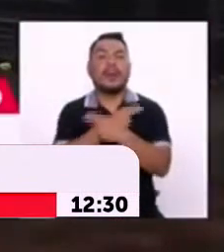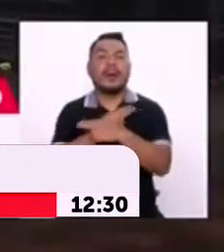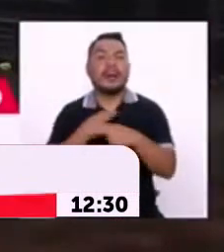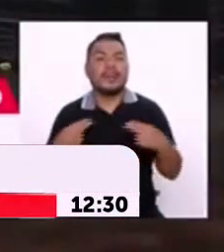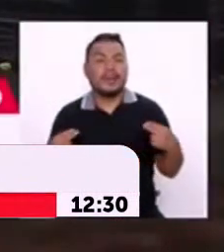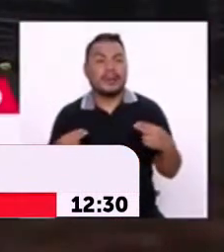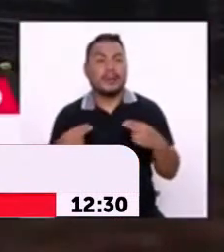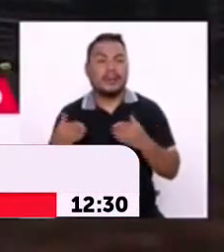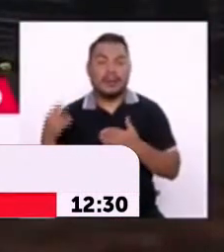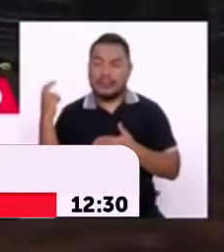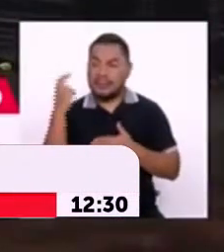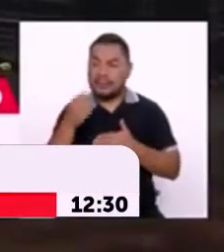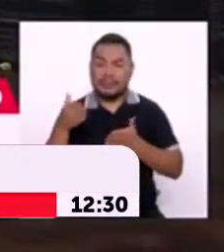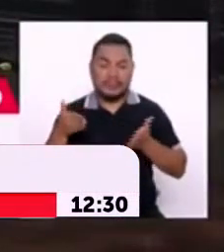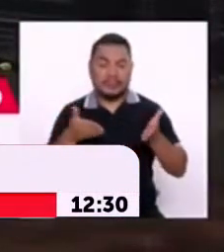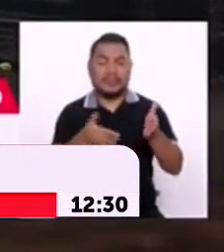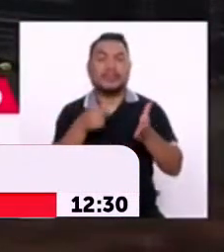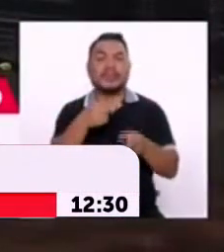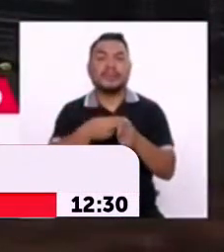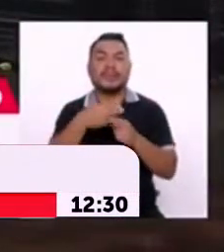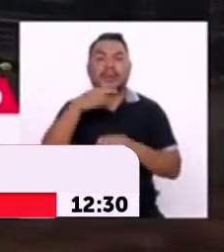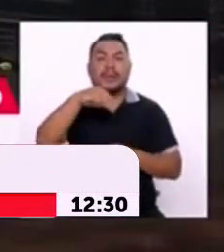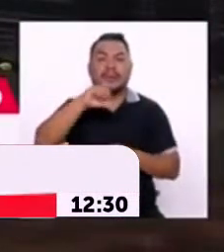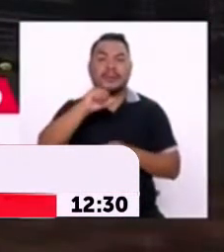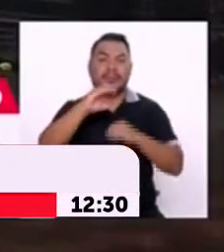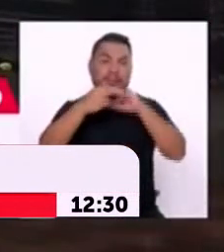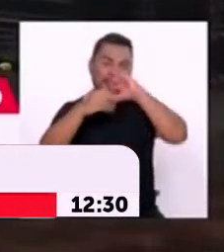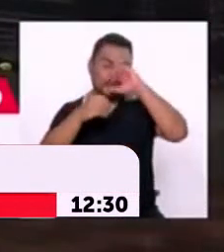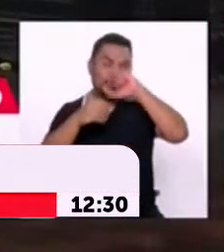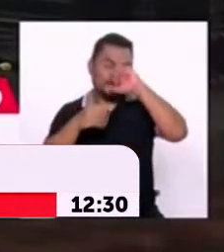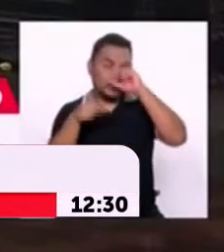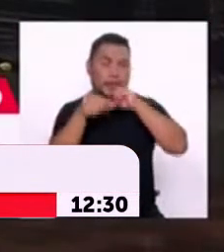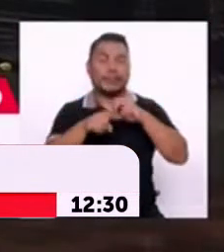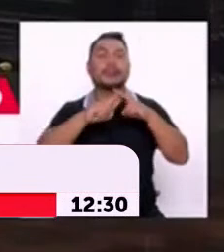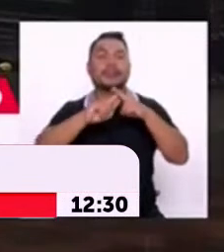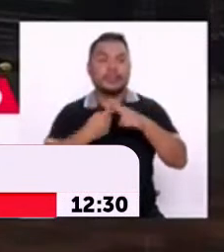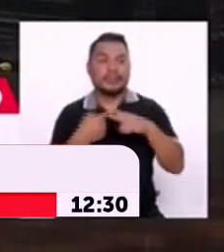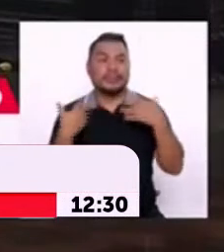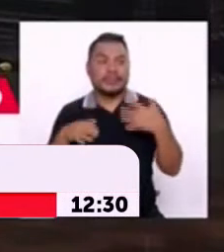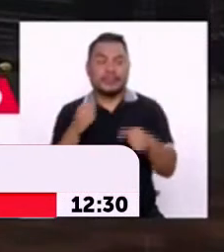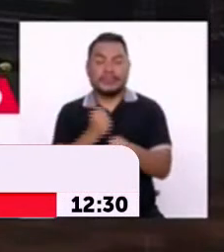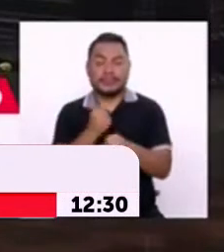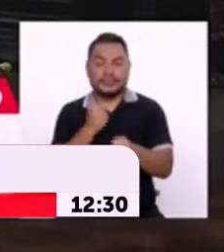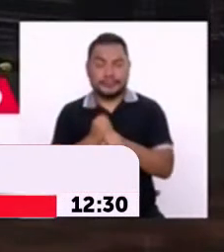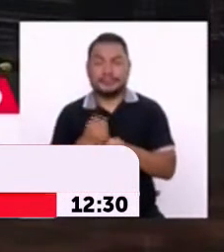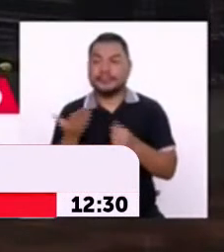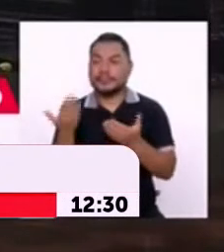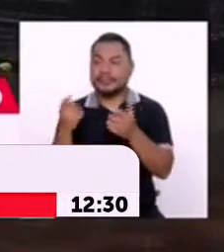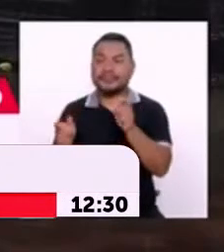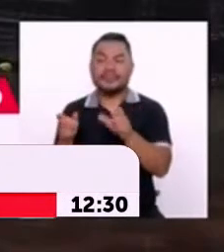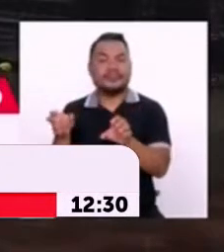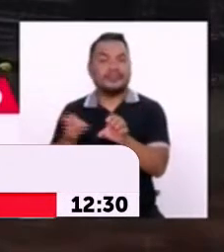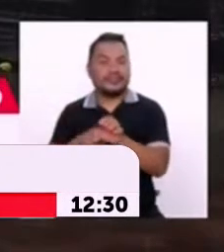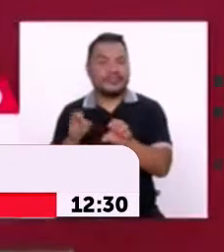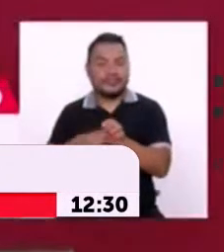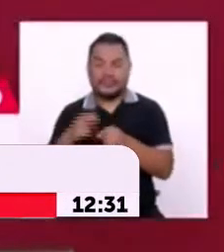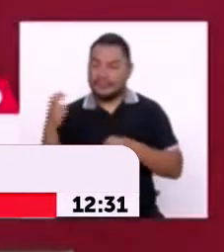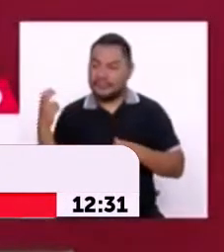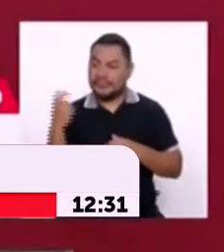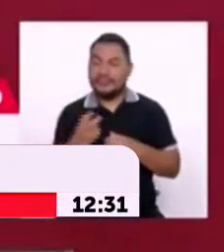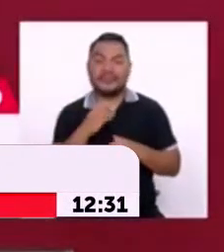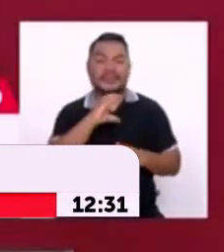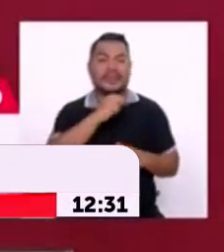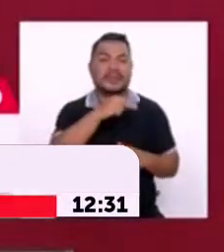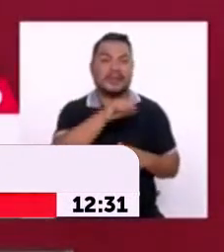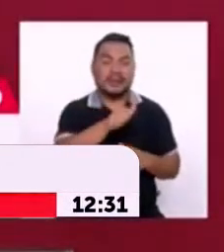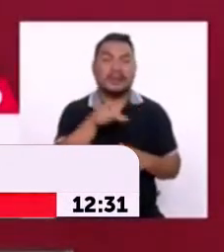Huancayo-Huancavelica, conocido como el Tren Macho, reinició sus operaciones con pasajeros en el tramo